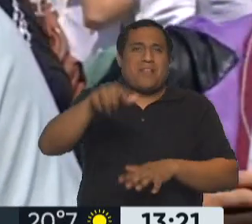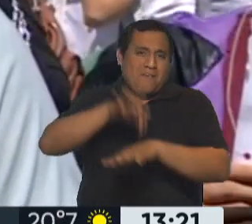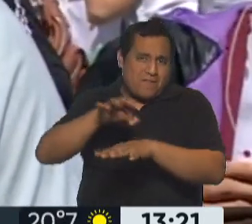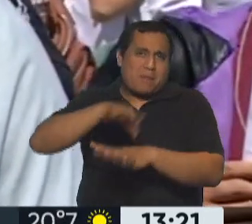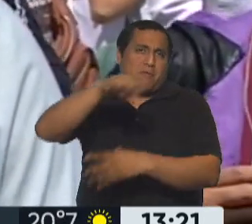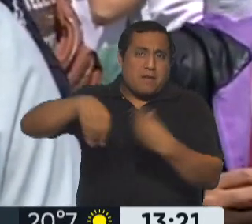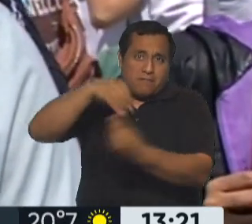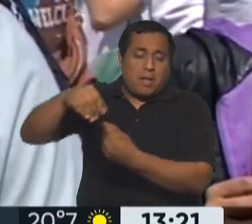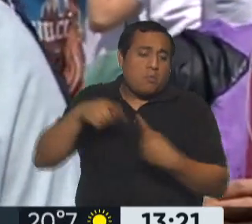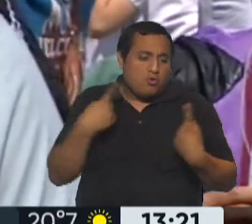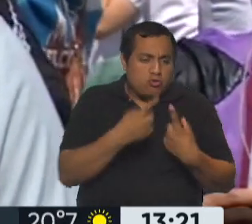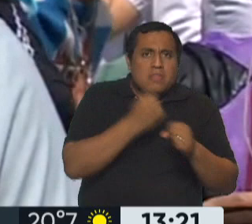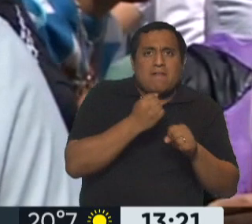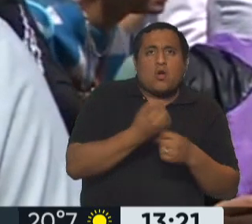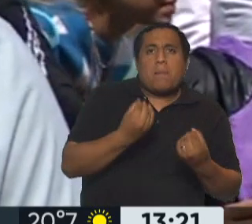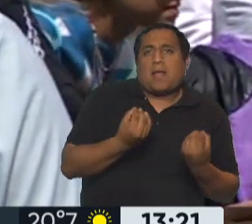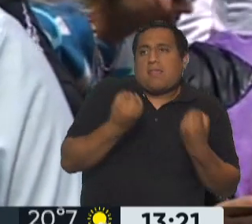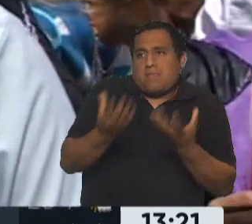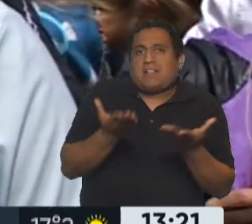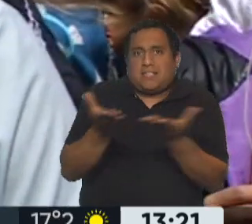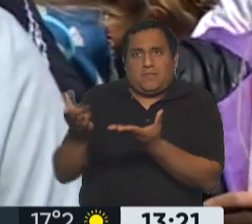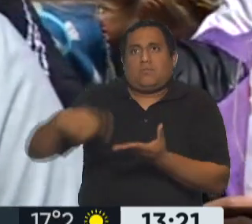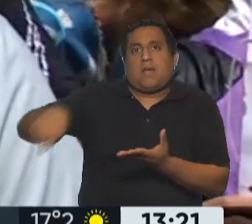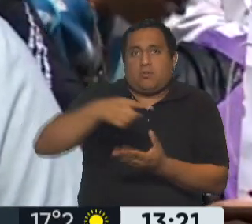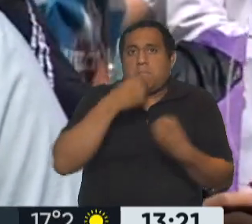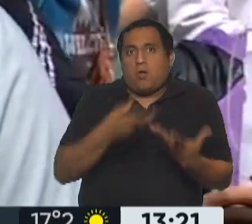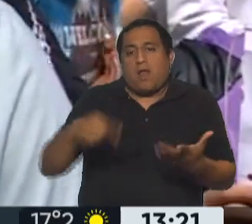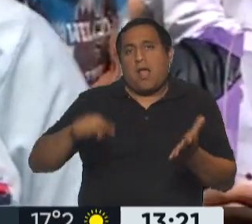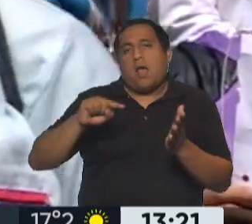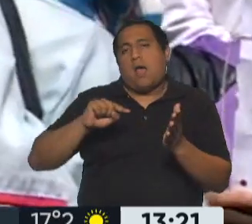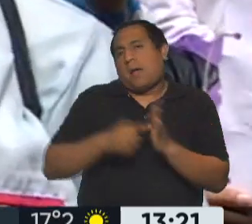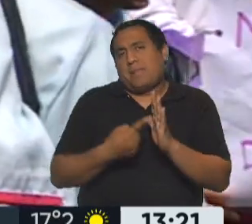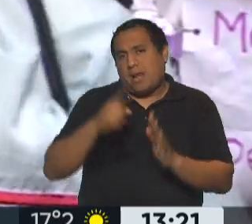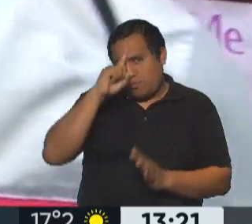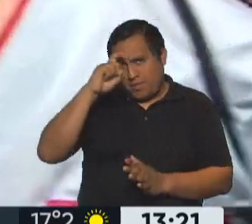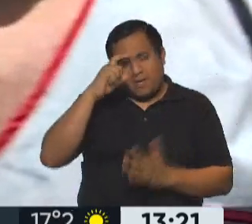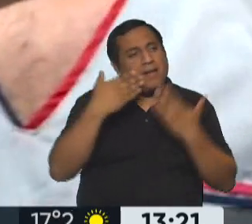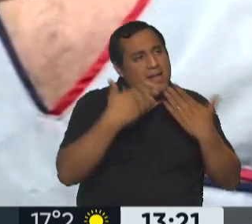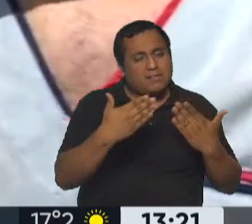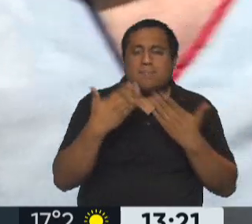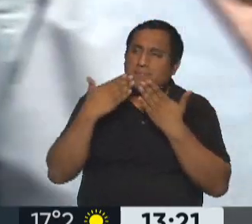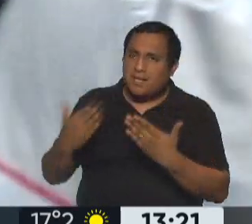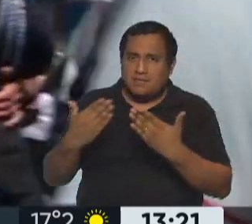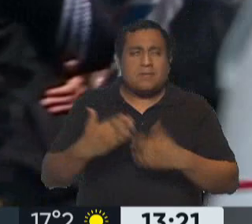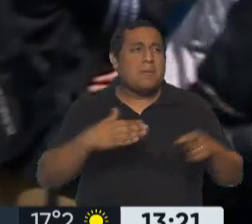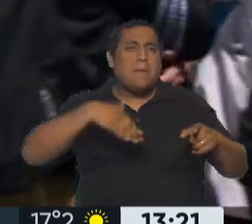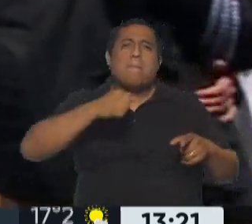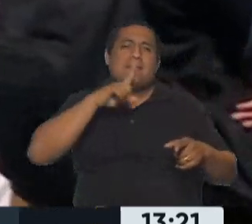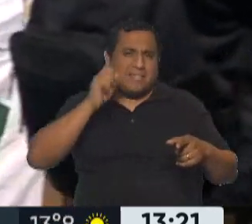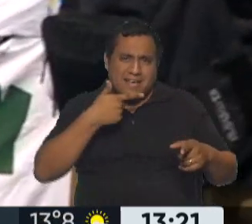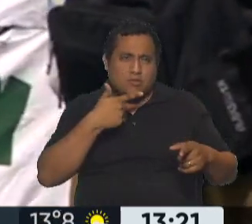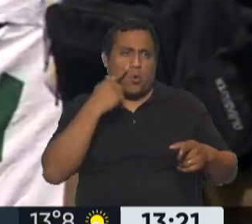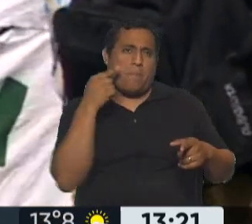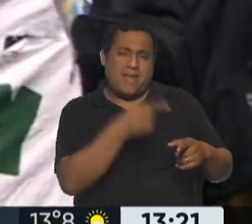porque todo lo que hacemos día a día es para brindarles lo mejor en los hospitales de la ciudad. Gracias. Te agradezco. Escuchamos entonces a Matías Jiménez, él